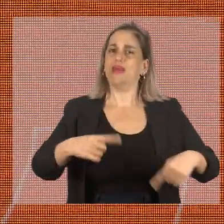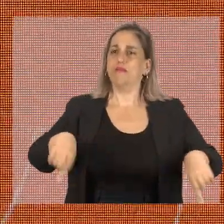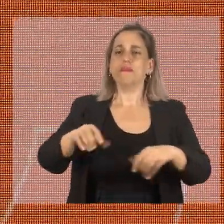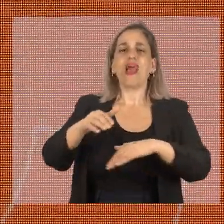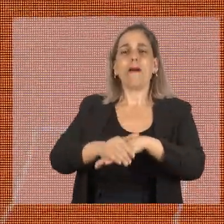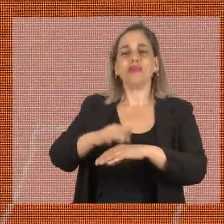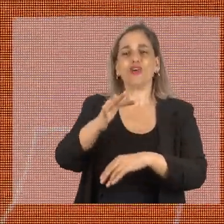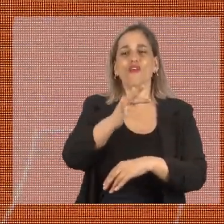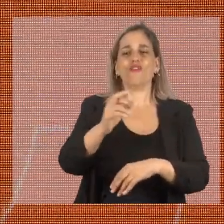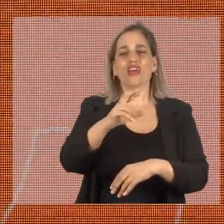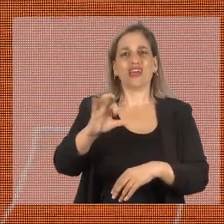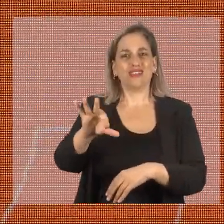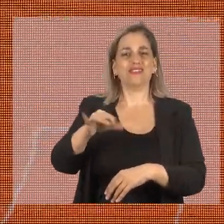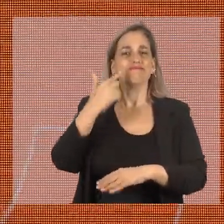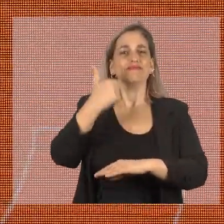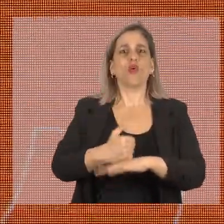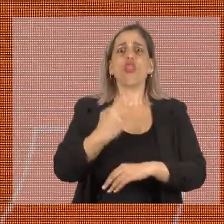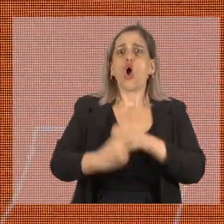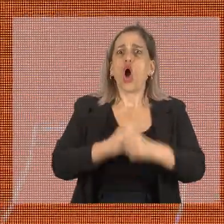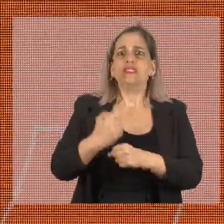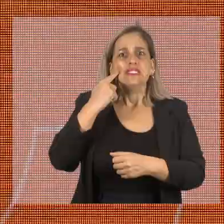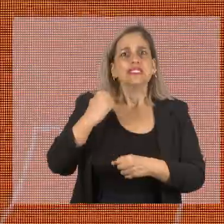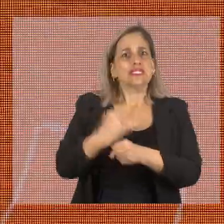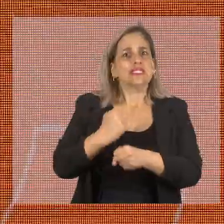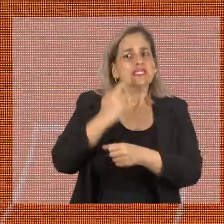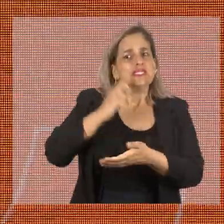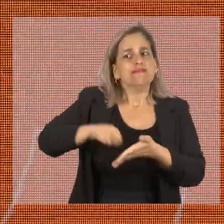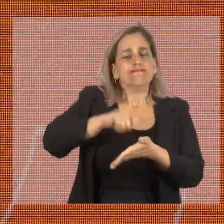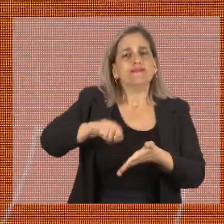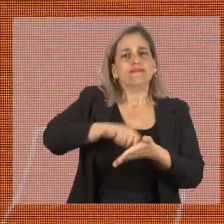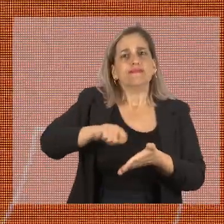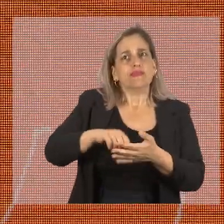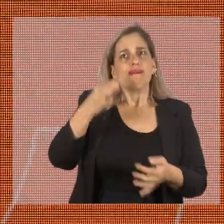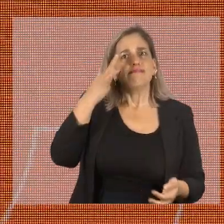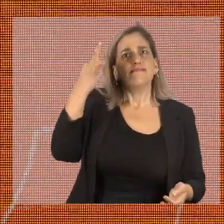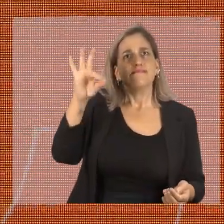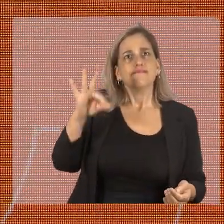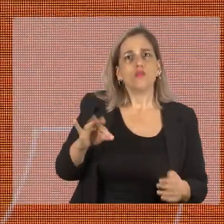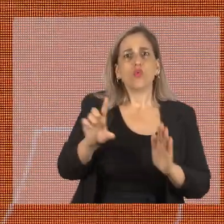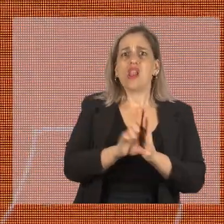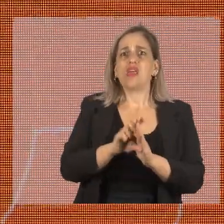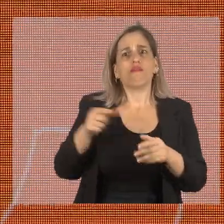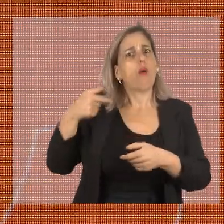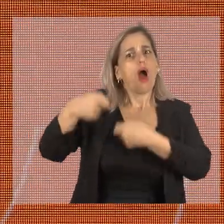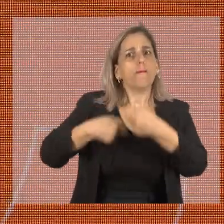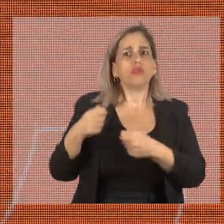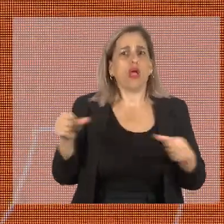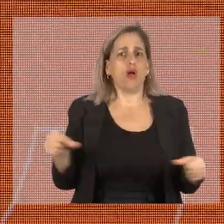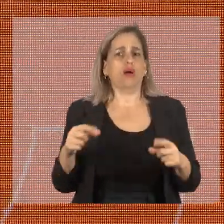está mi amigo Rodrigo Ferré, que estuvo 2 años metiendo lápiz y tipeando una ley que íbamos